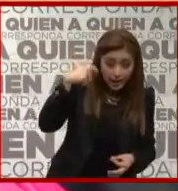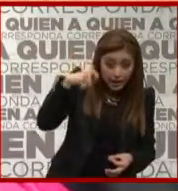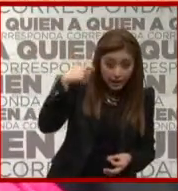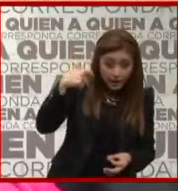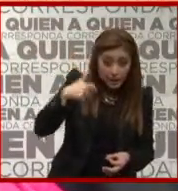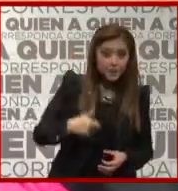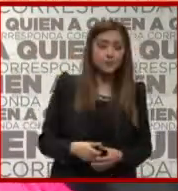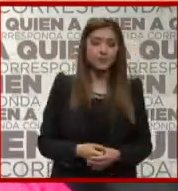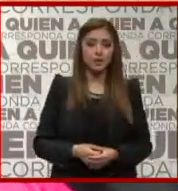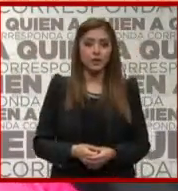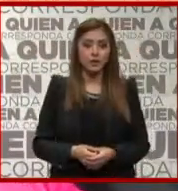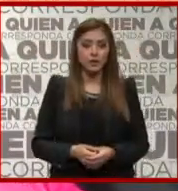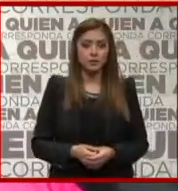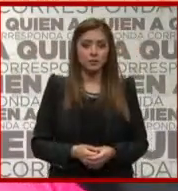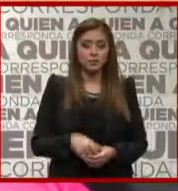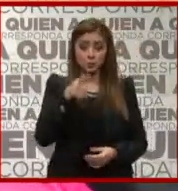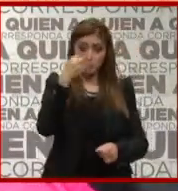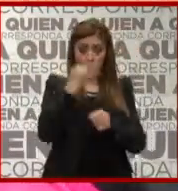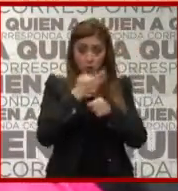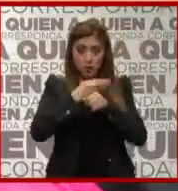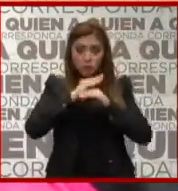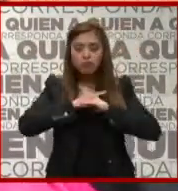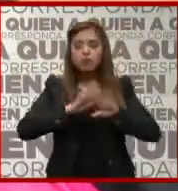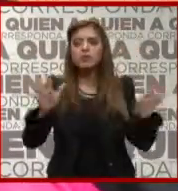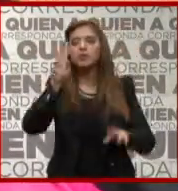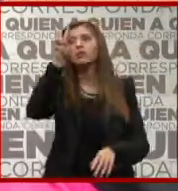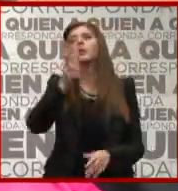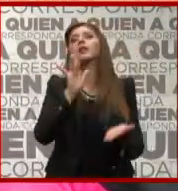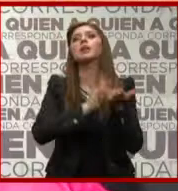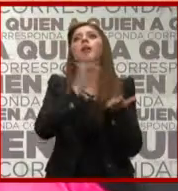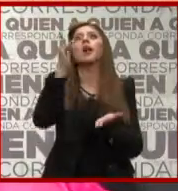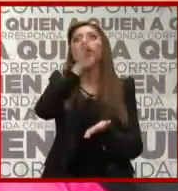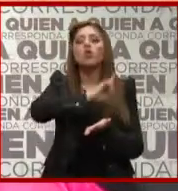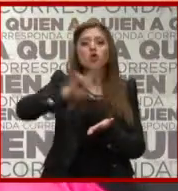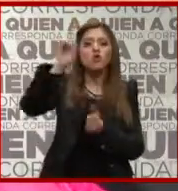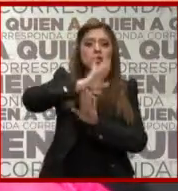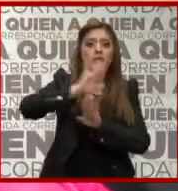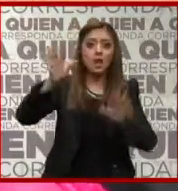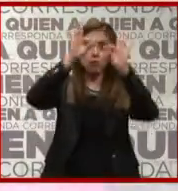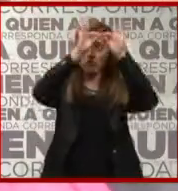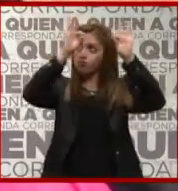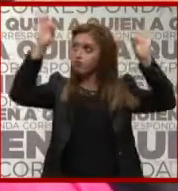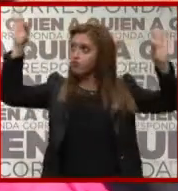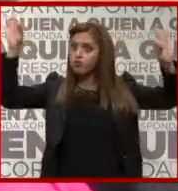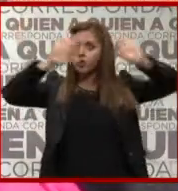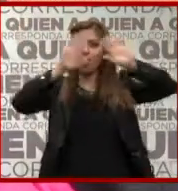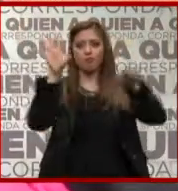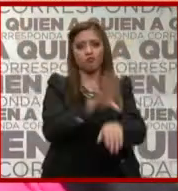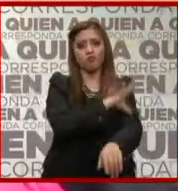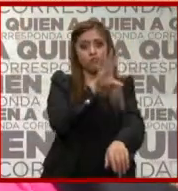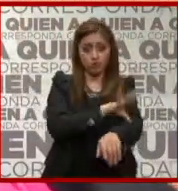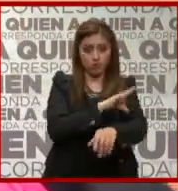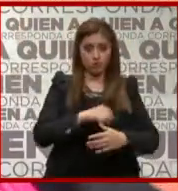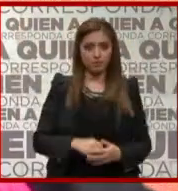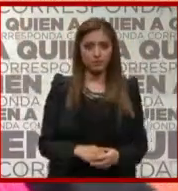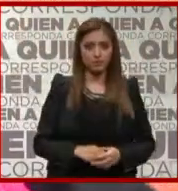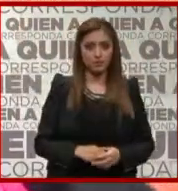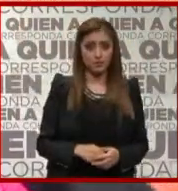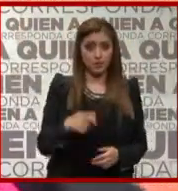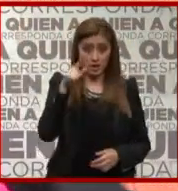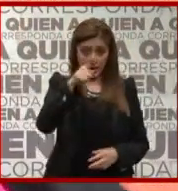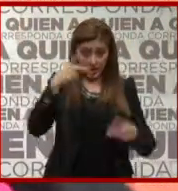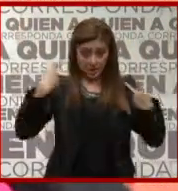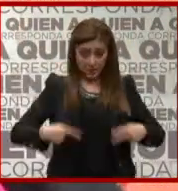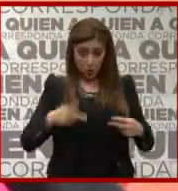y a través de ustedes, pues ya tenemos, gracias a Dios, la red secundaria que nos hacía falta. La gente que ve el programa, que si tiene